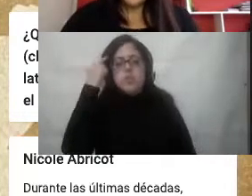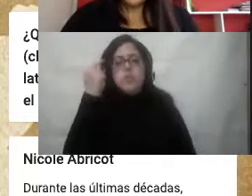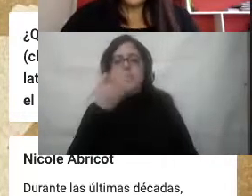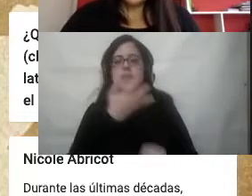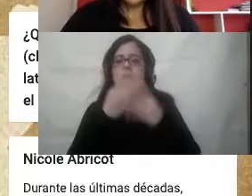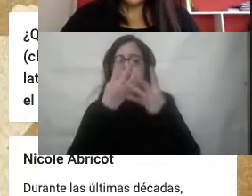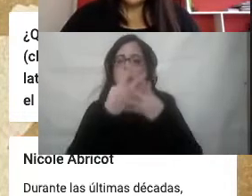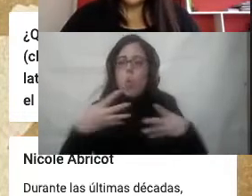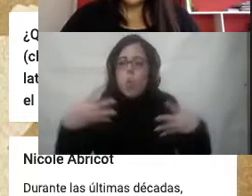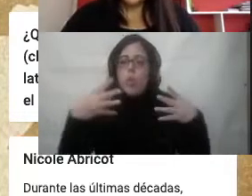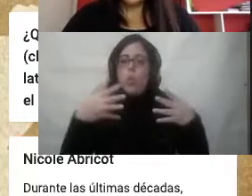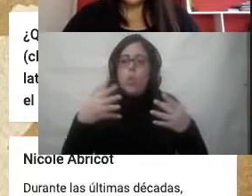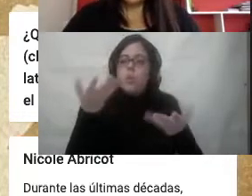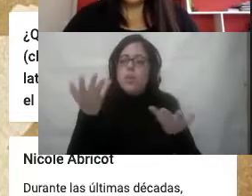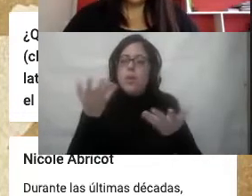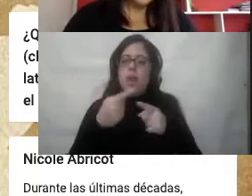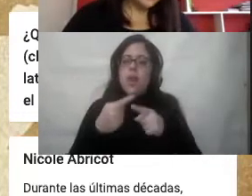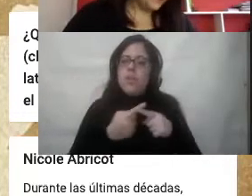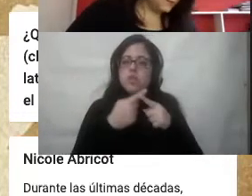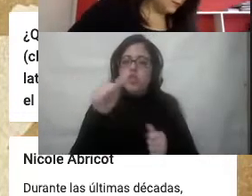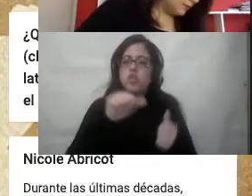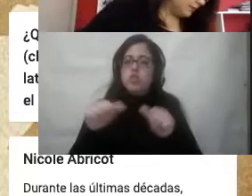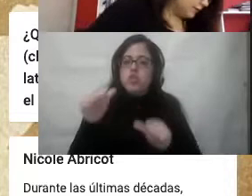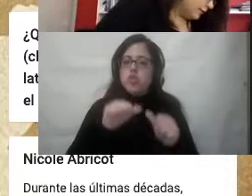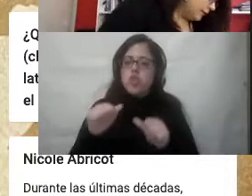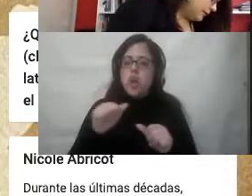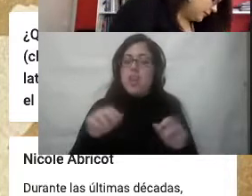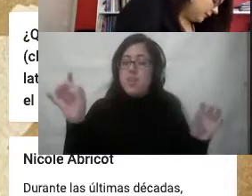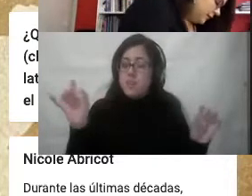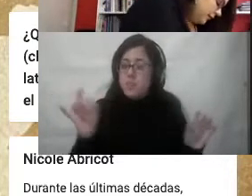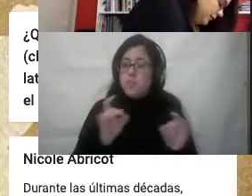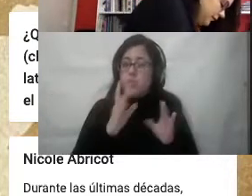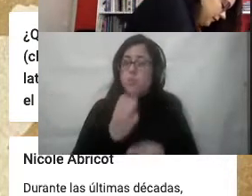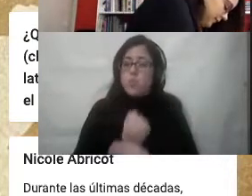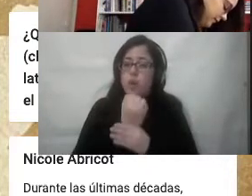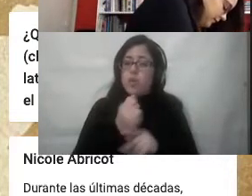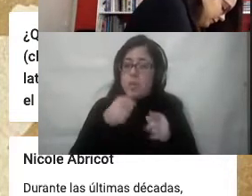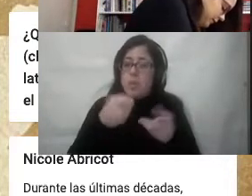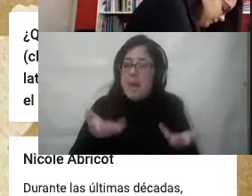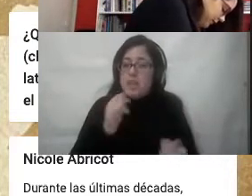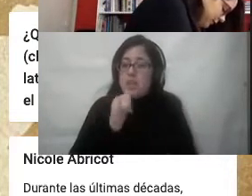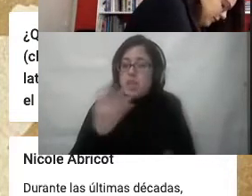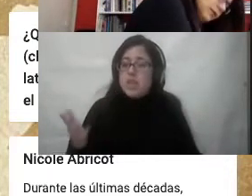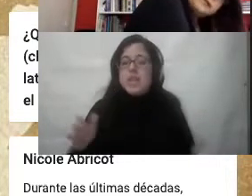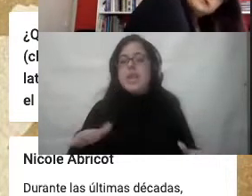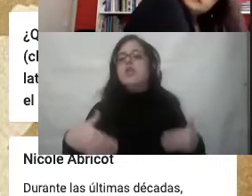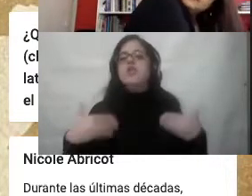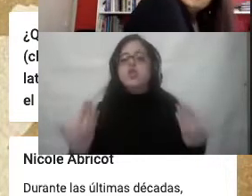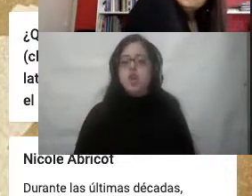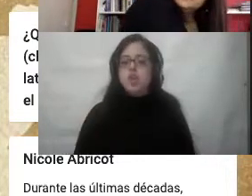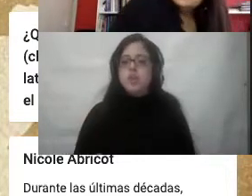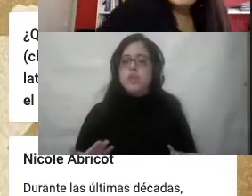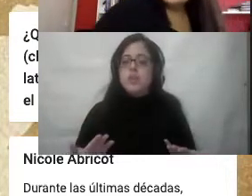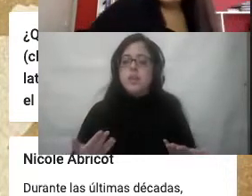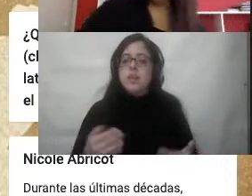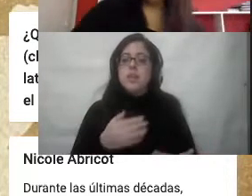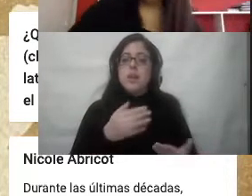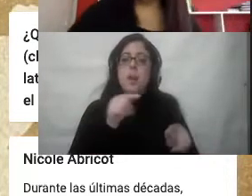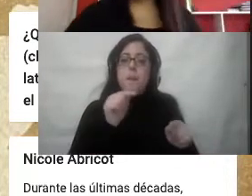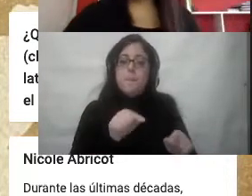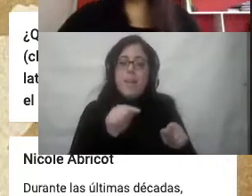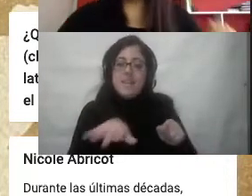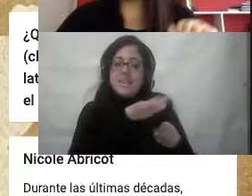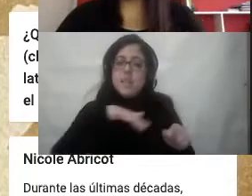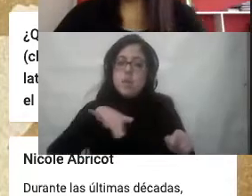de ciencias sociales, sirven todo el rato para estos propósitos. Por tanto, mi invitación para estos contextos en